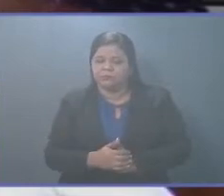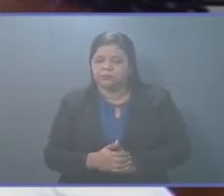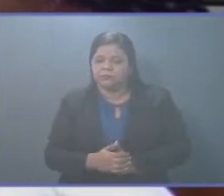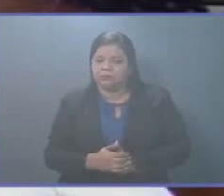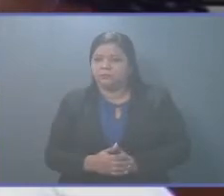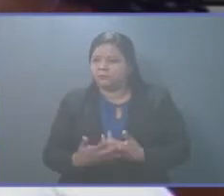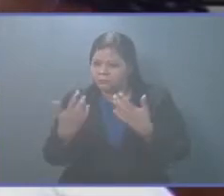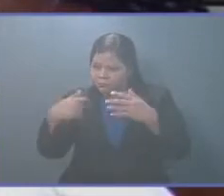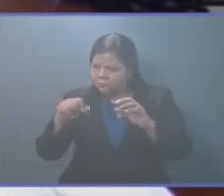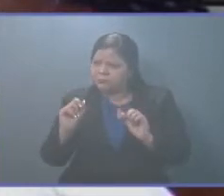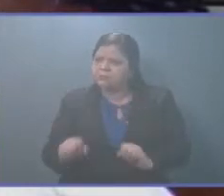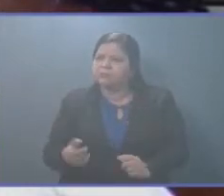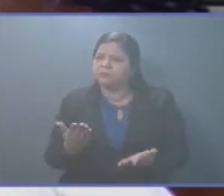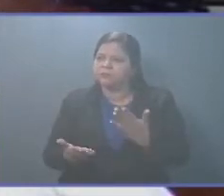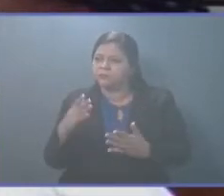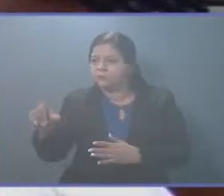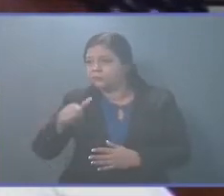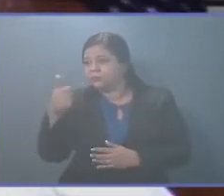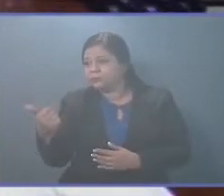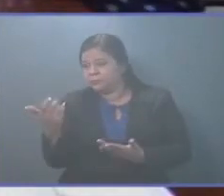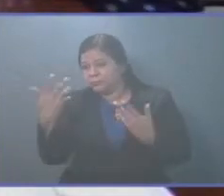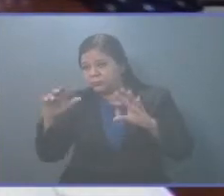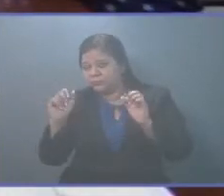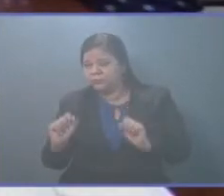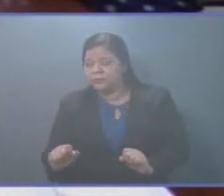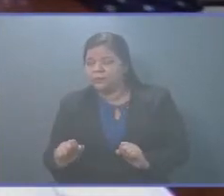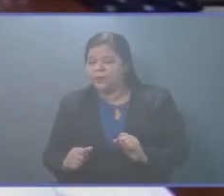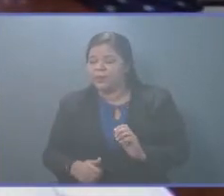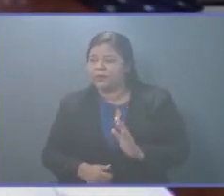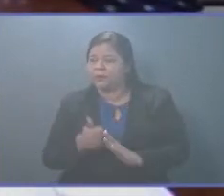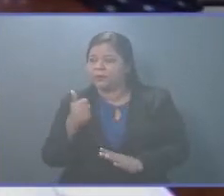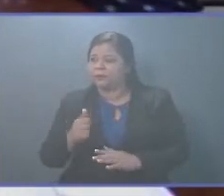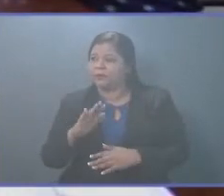Y pueden haber otros que pudiesen estar.